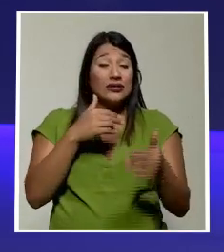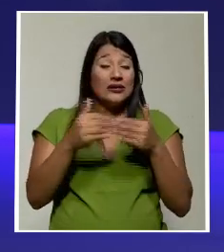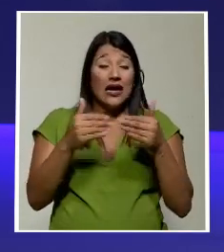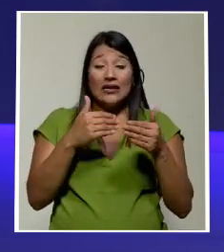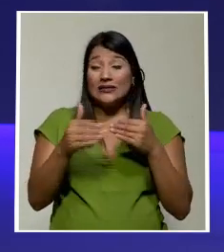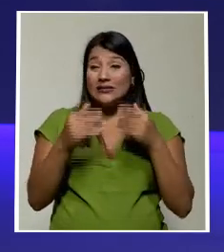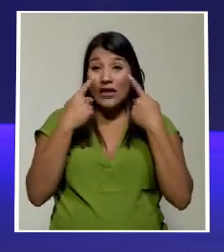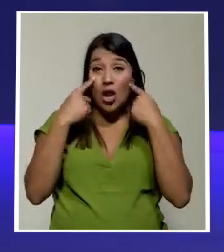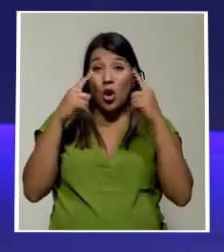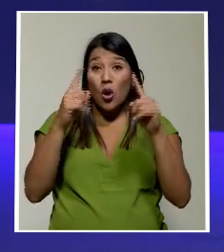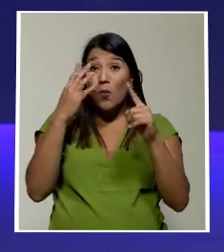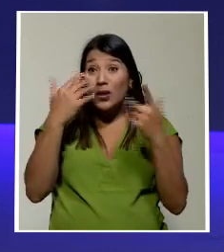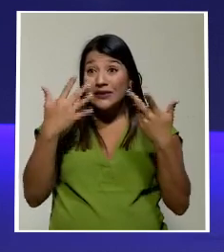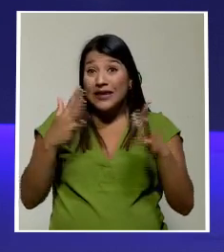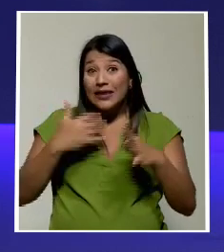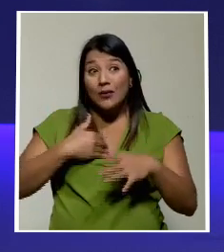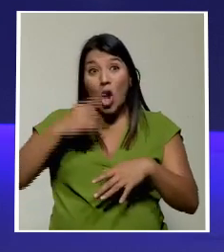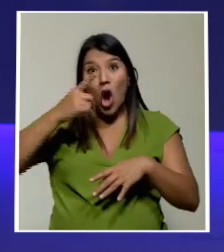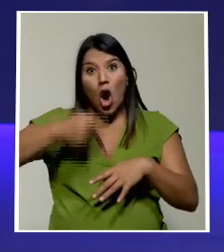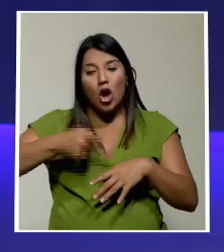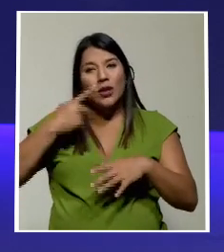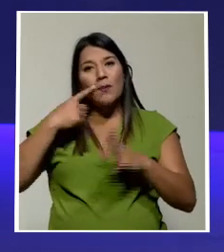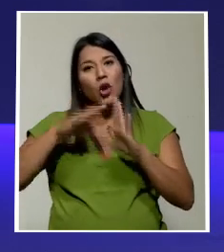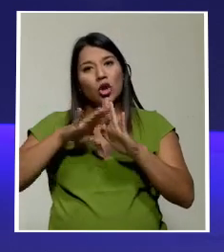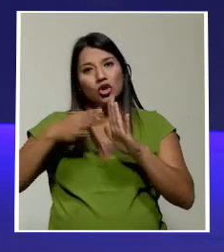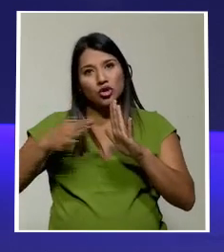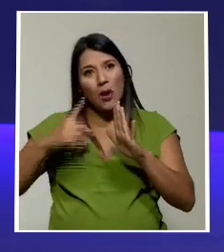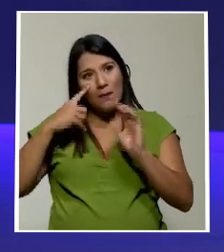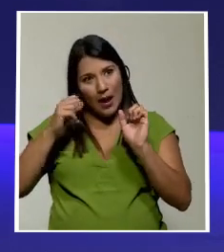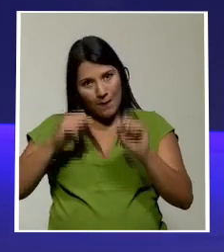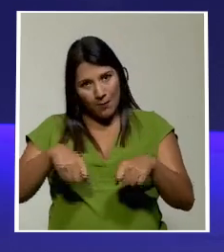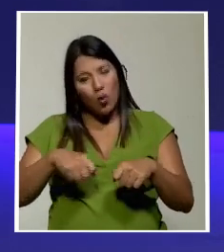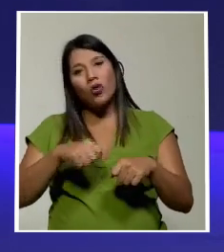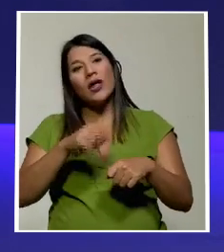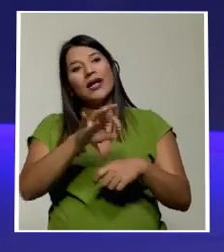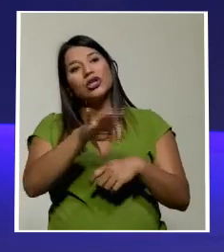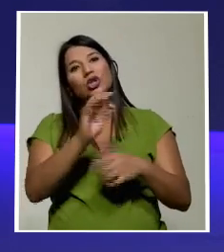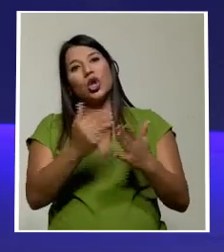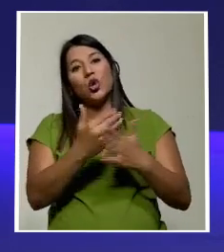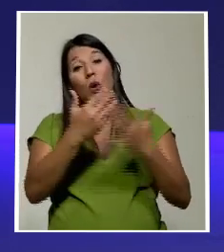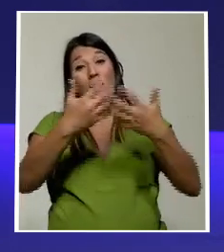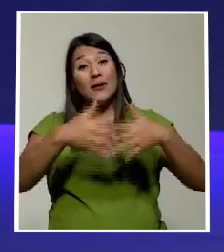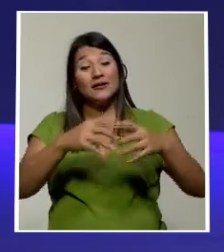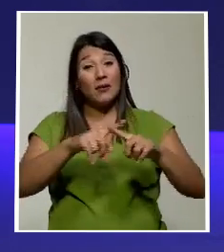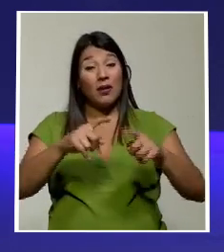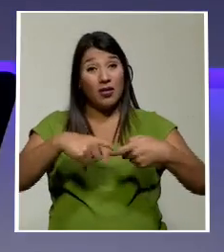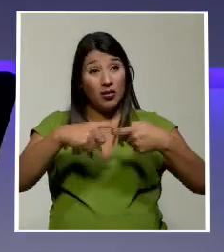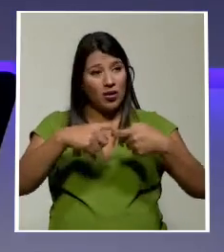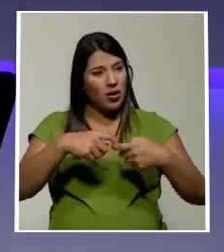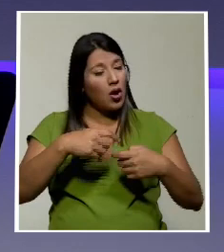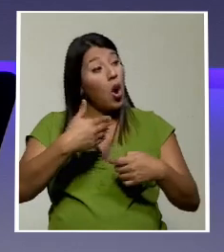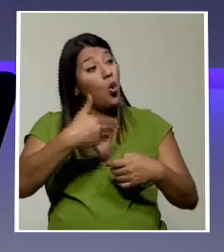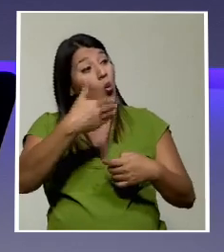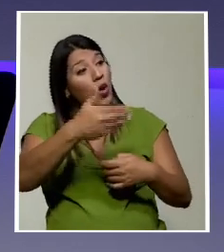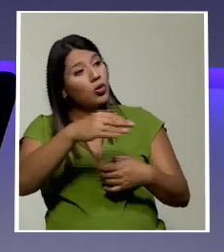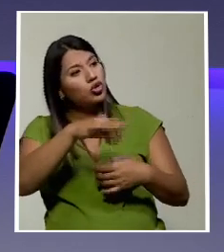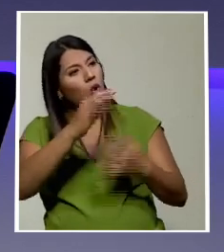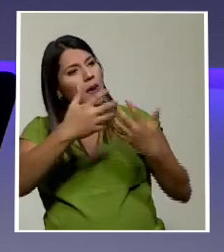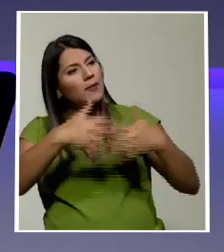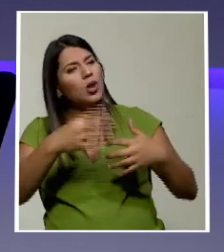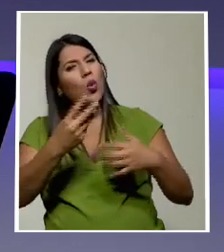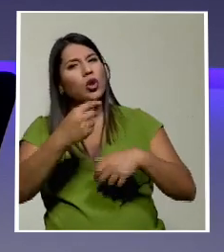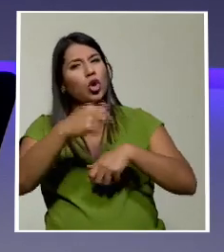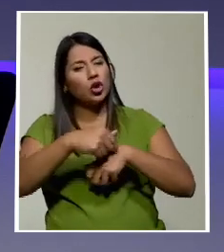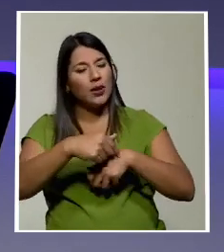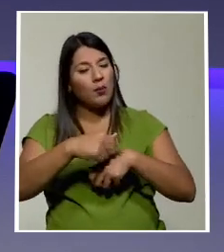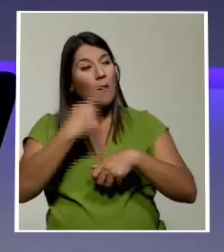se dé, porque ya teníamos la orden de la Contraloría de readjudicar, hasta ahí llegamos. Una vez adjudicado, ¿cuánto es el tiempo para que la red